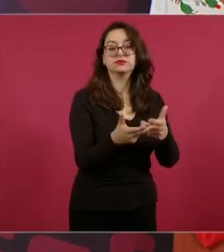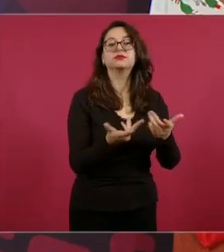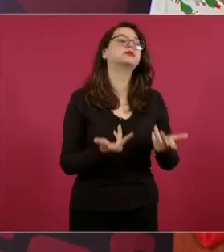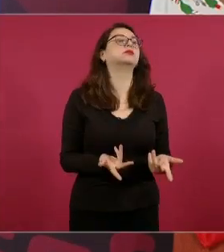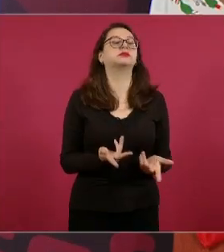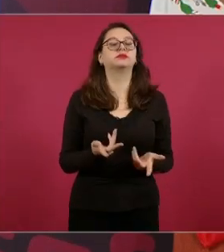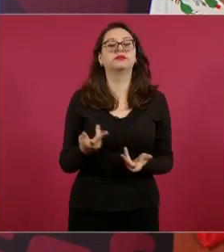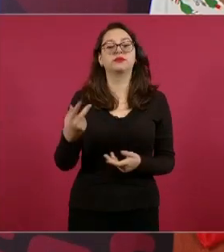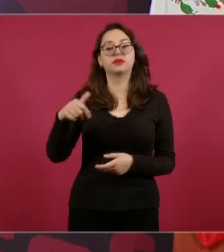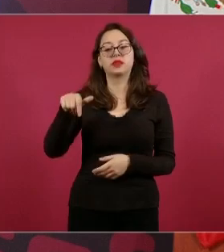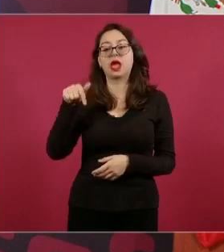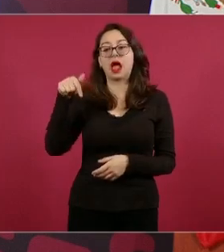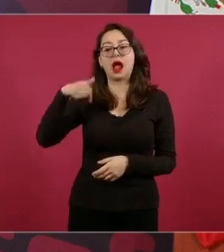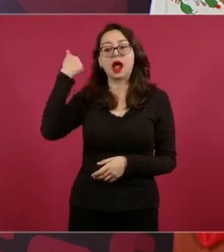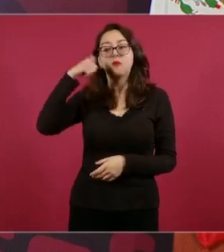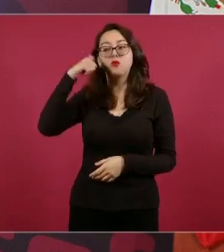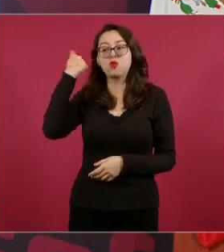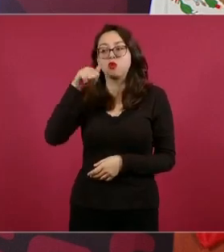en Acapulco?